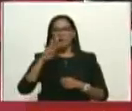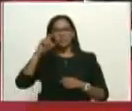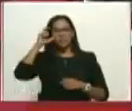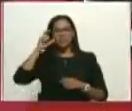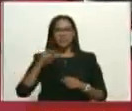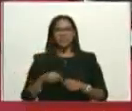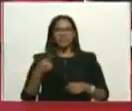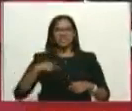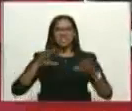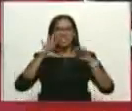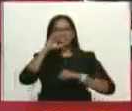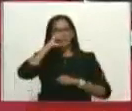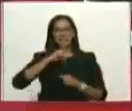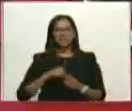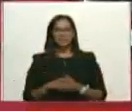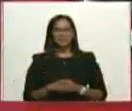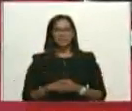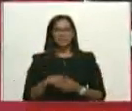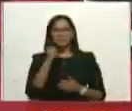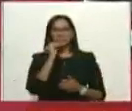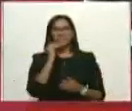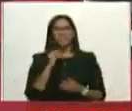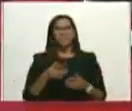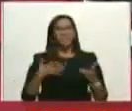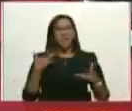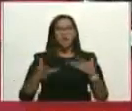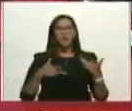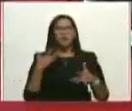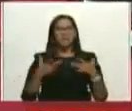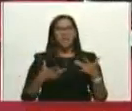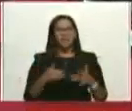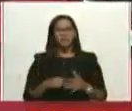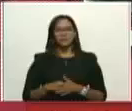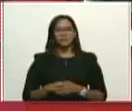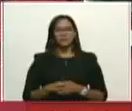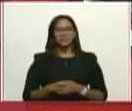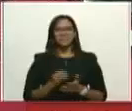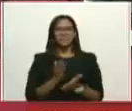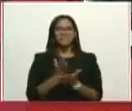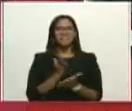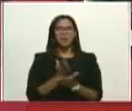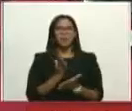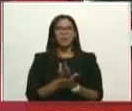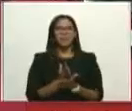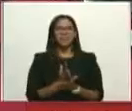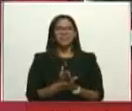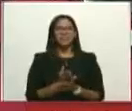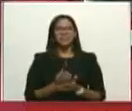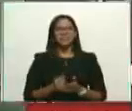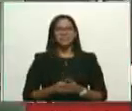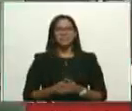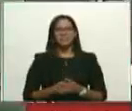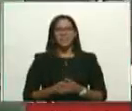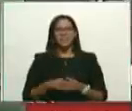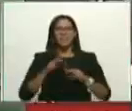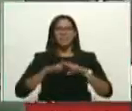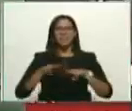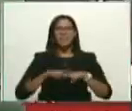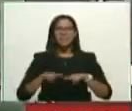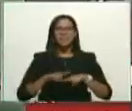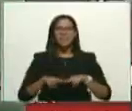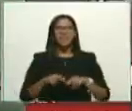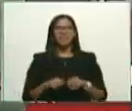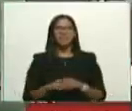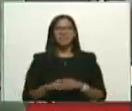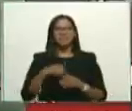años. Los muchachos hay que disfrutar siempre la infancia y